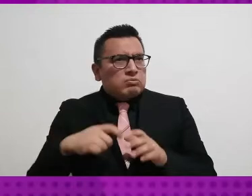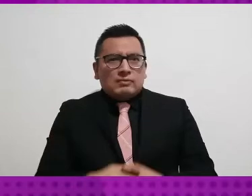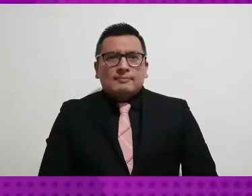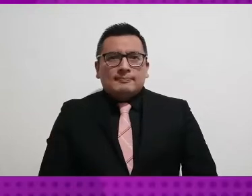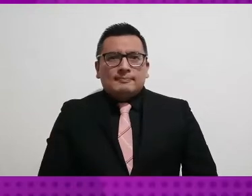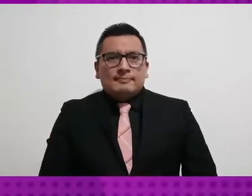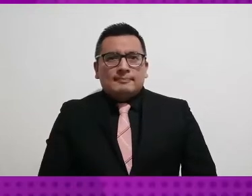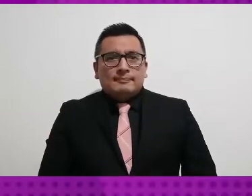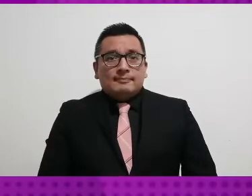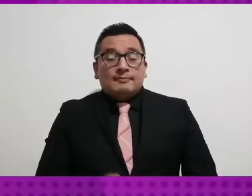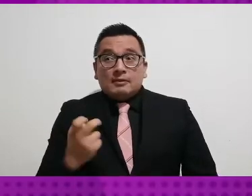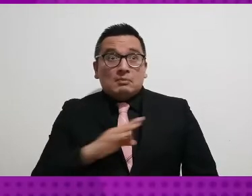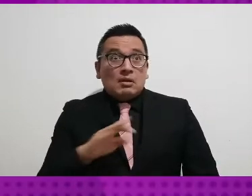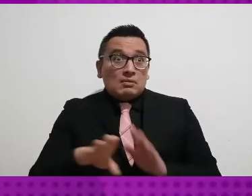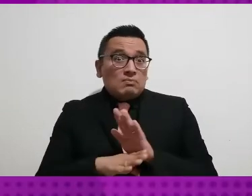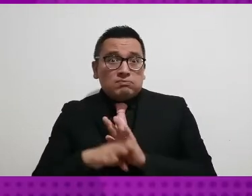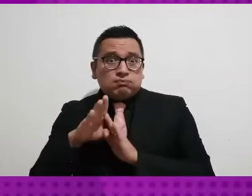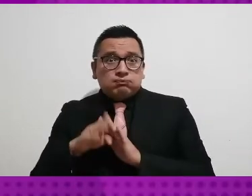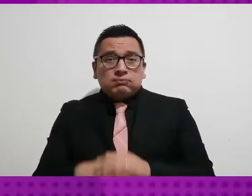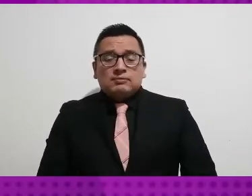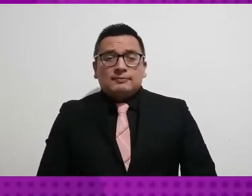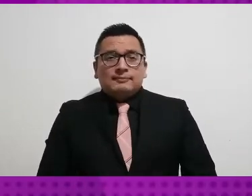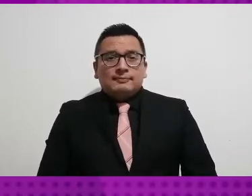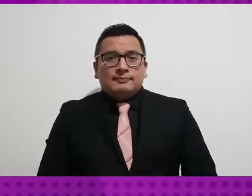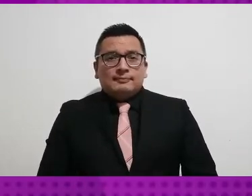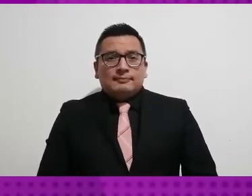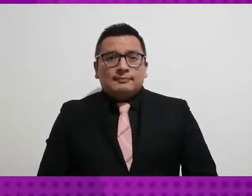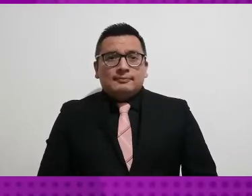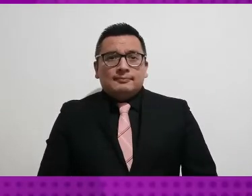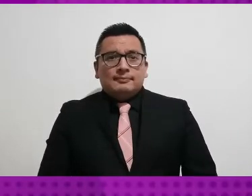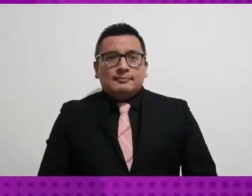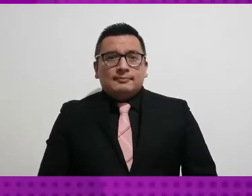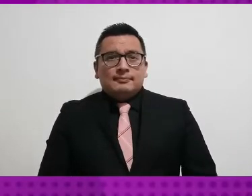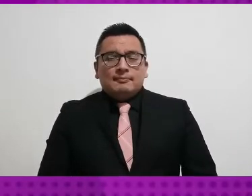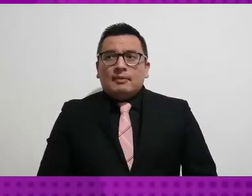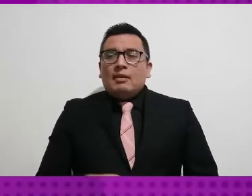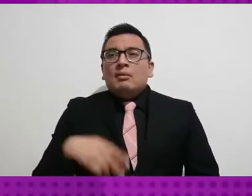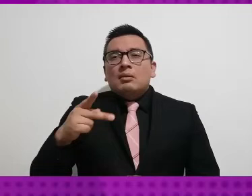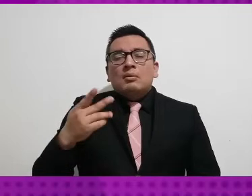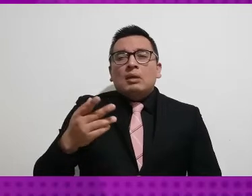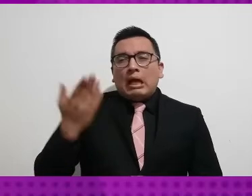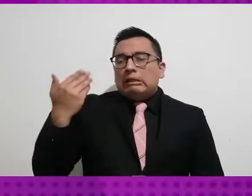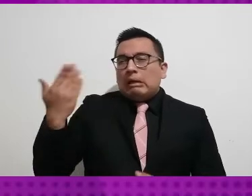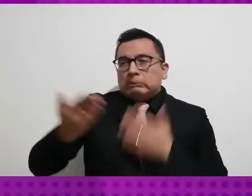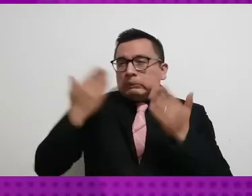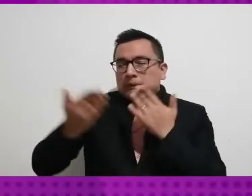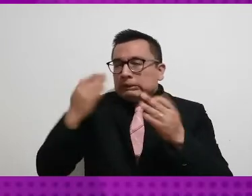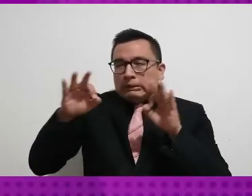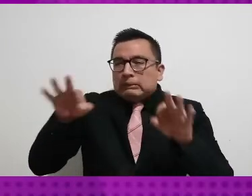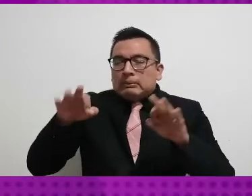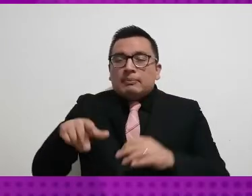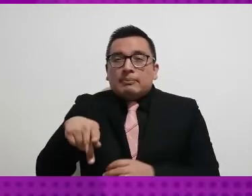puestos. Y hay oportunidad para desarrollarse, hay que buscar esas oportunidades. Claro. Tenía usted ya el respaldo, la preparación académica, pero también